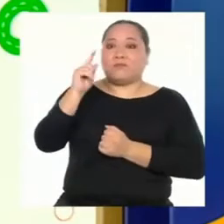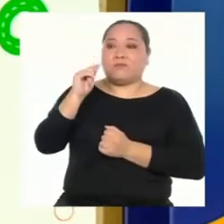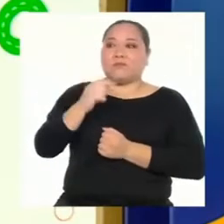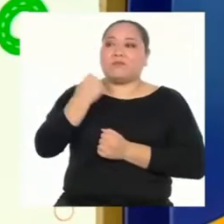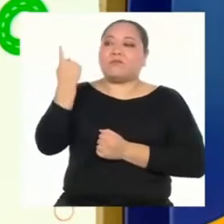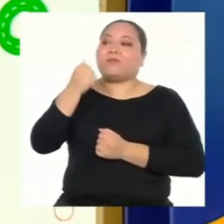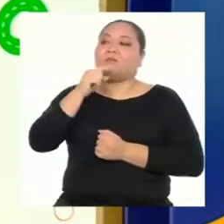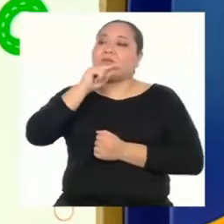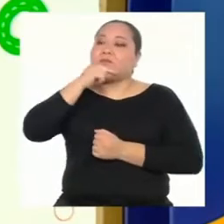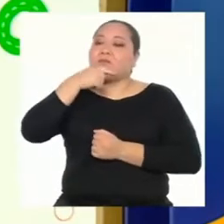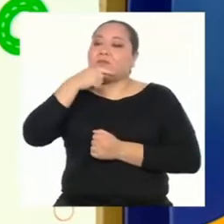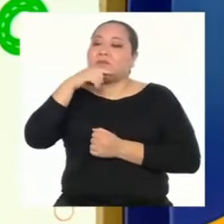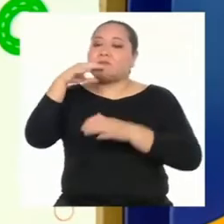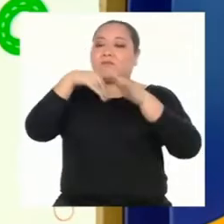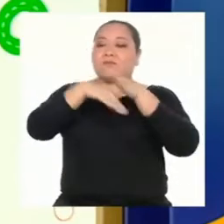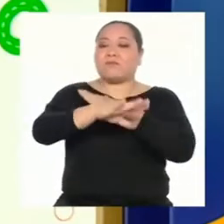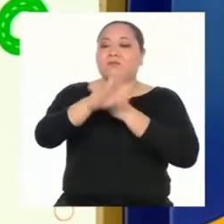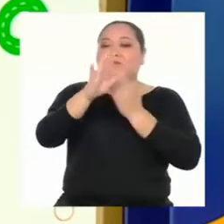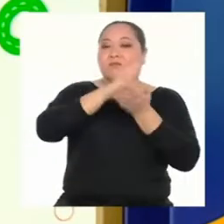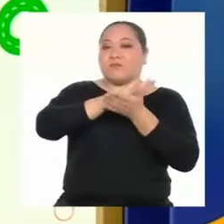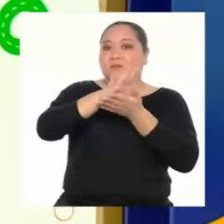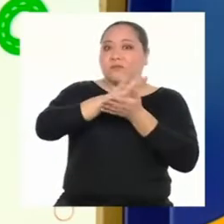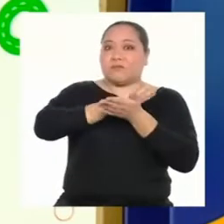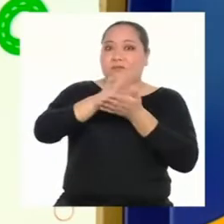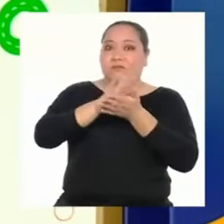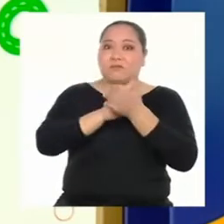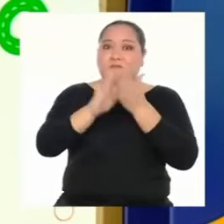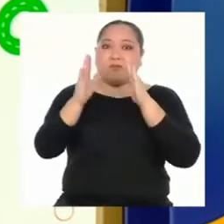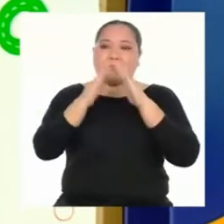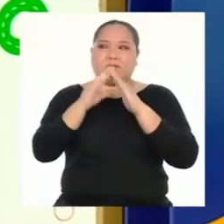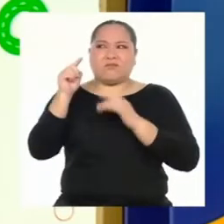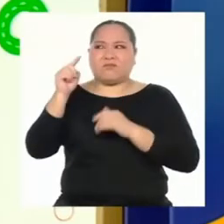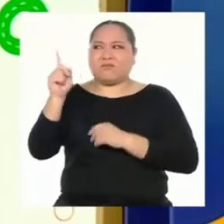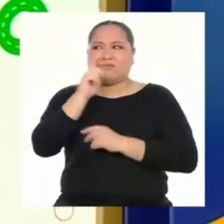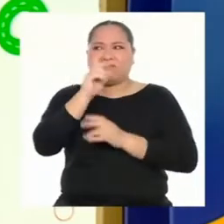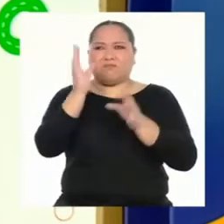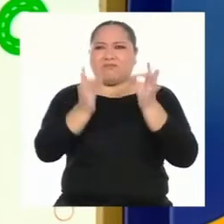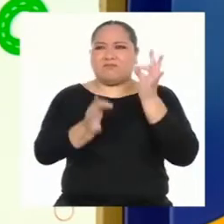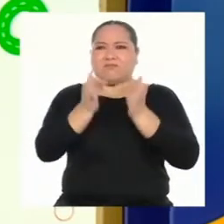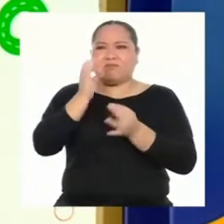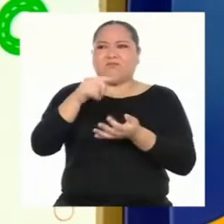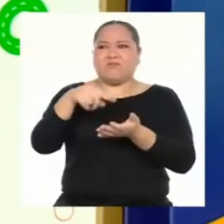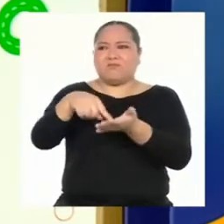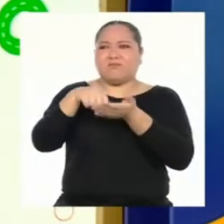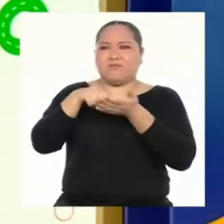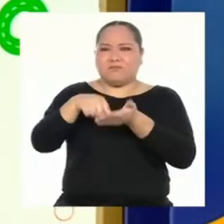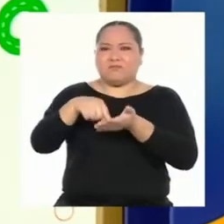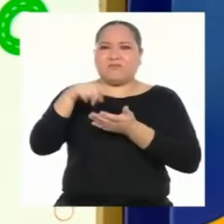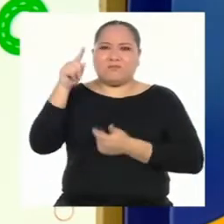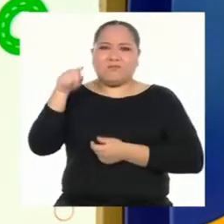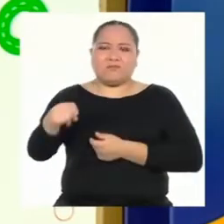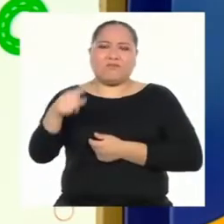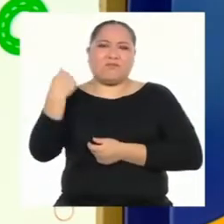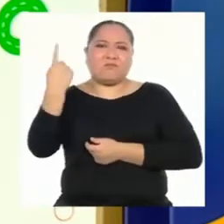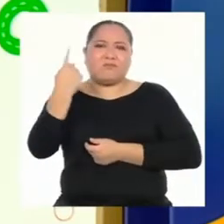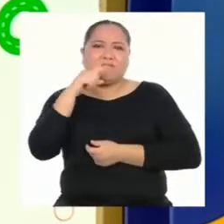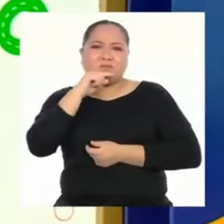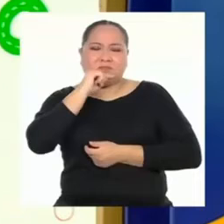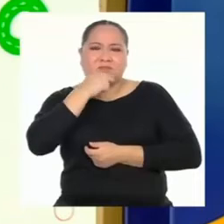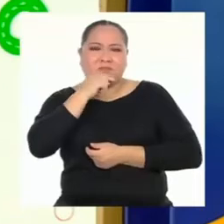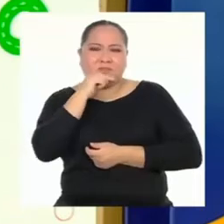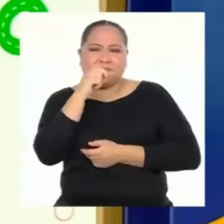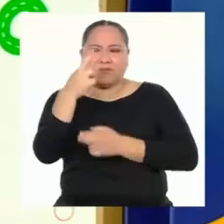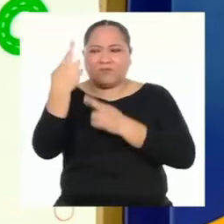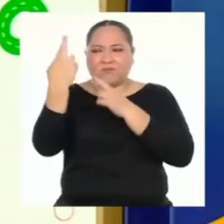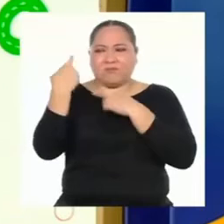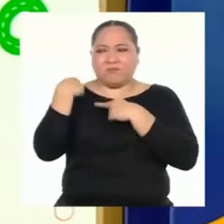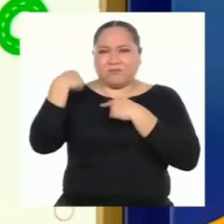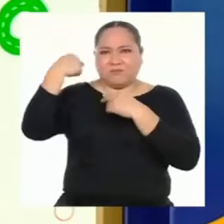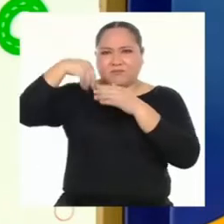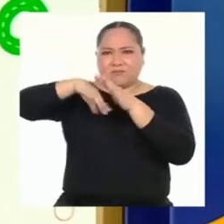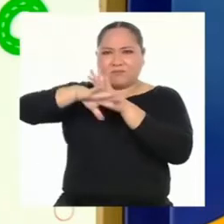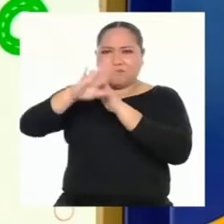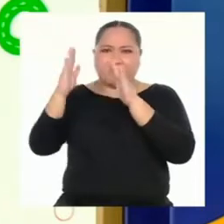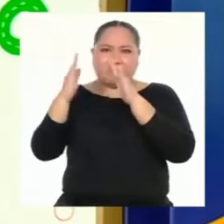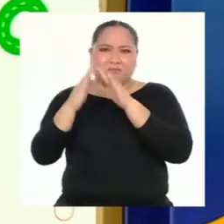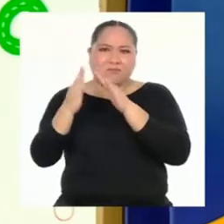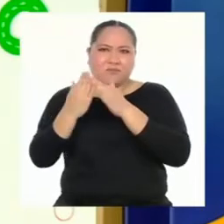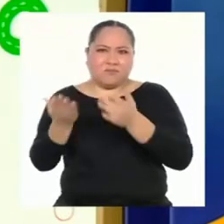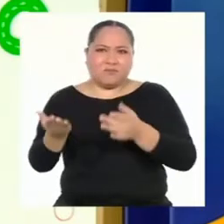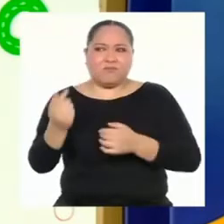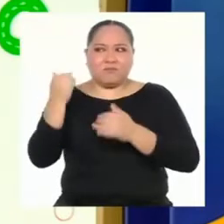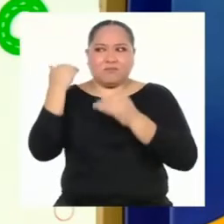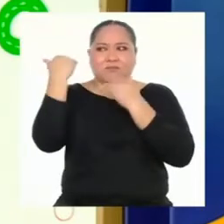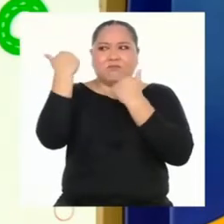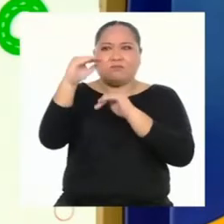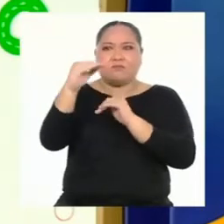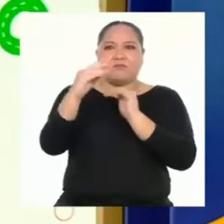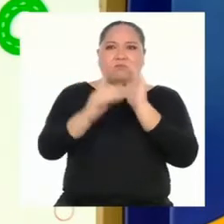las tareas del hogar. Eso sería muy injusto, porque las obligaría a que solo ellas se ocupen de eso, y esto podría limitar